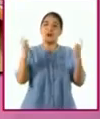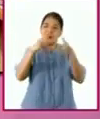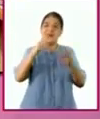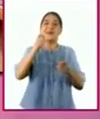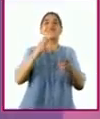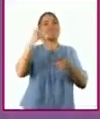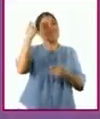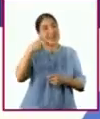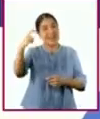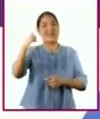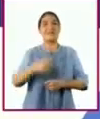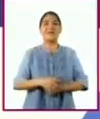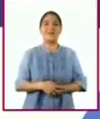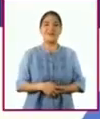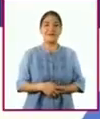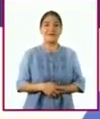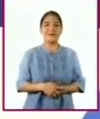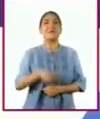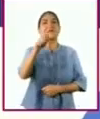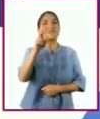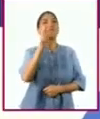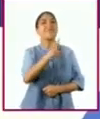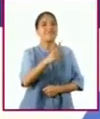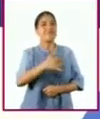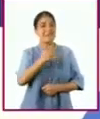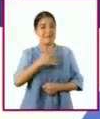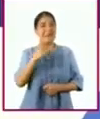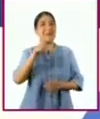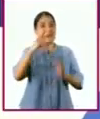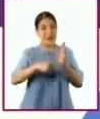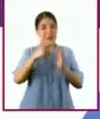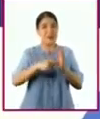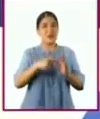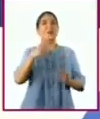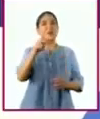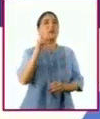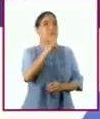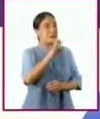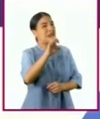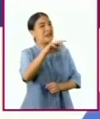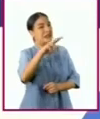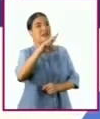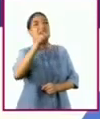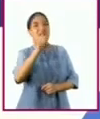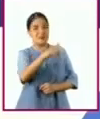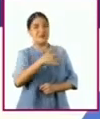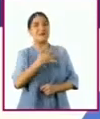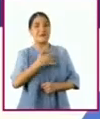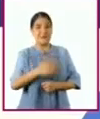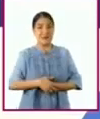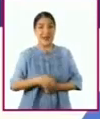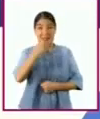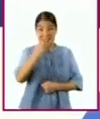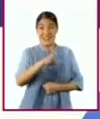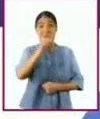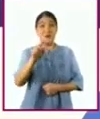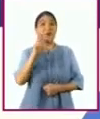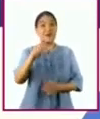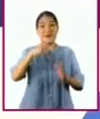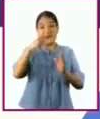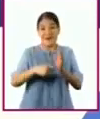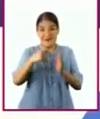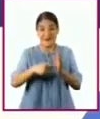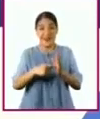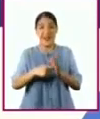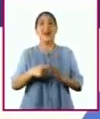camino. ¿Qué les pareció el video? ¿Qué te pareció a ti, Enrique? Después de ver este video, creo